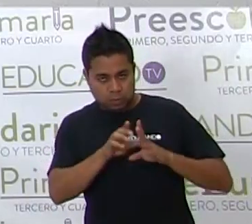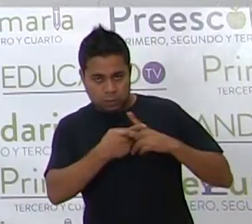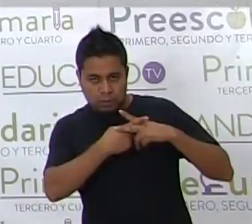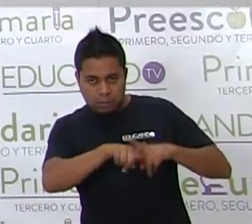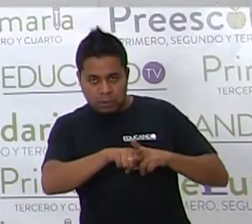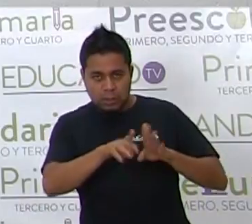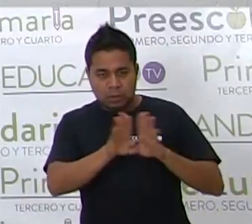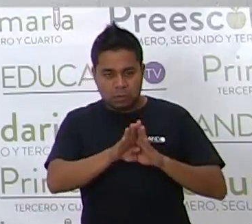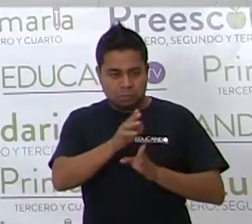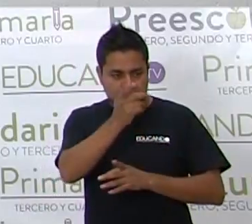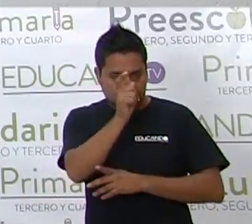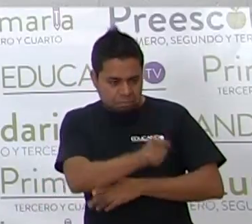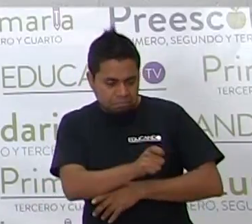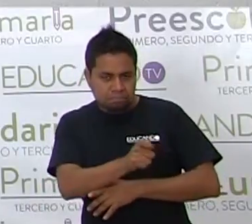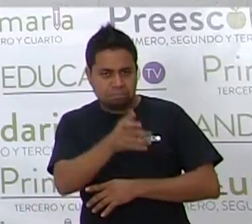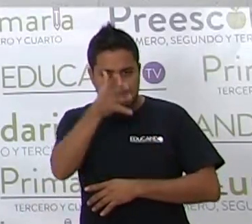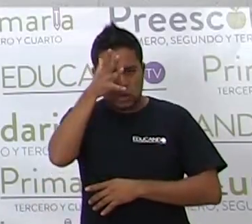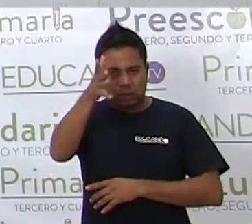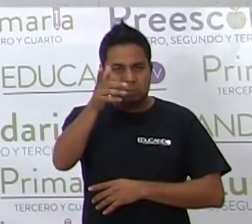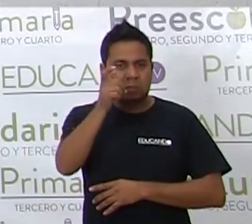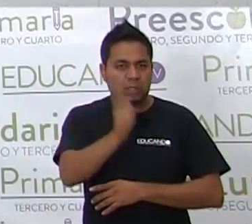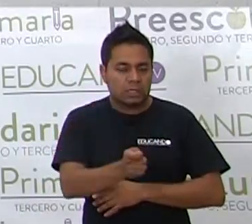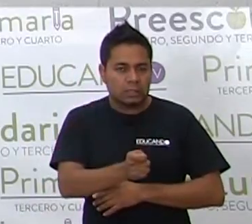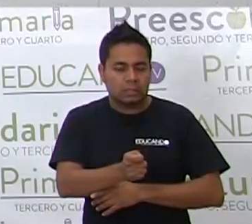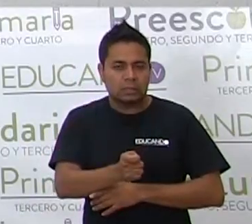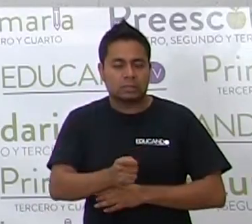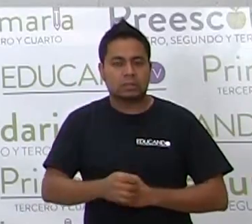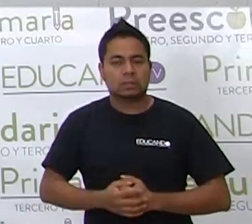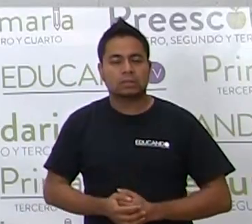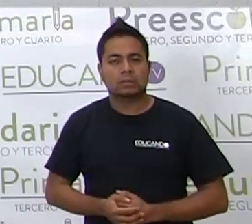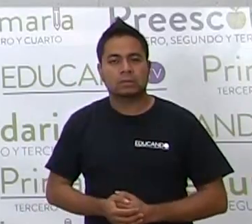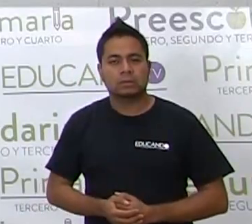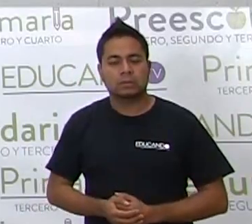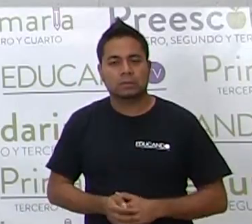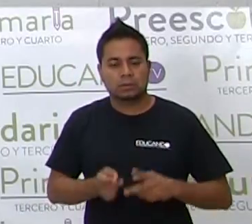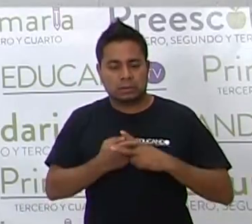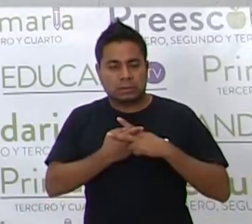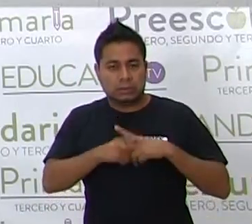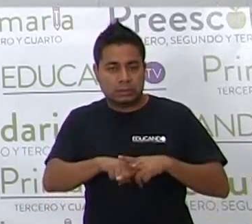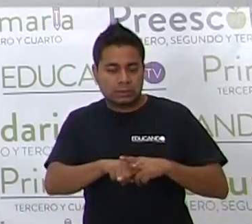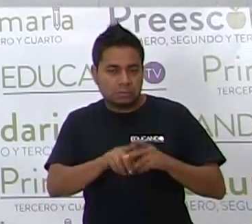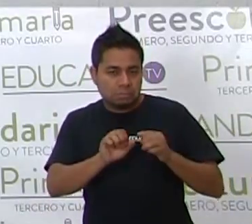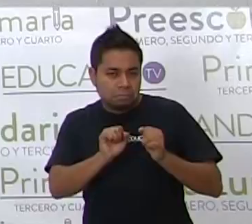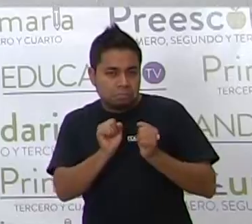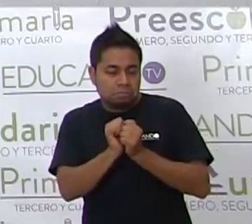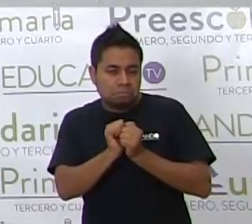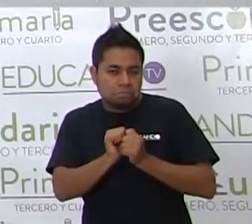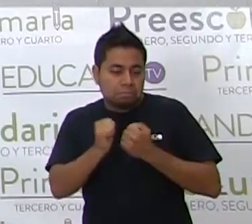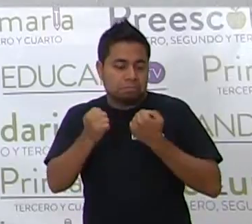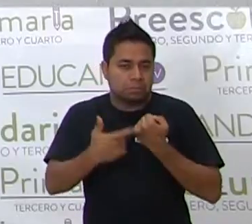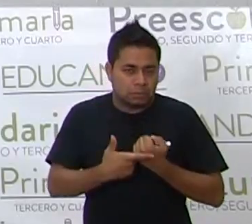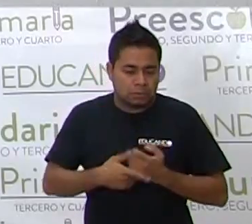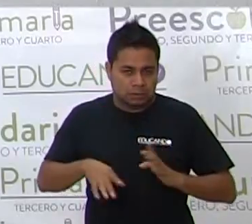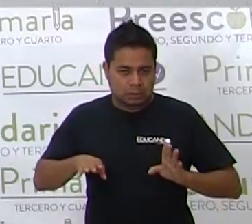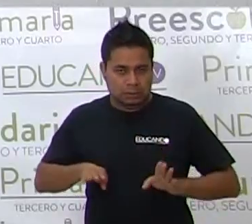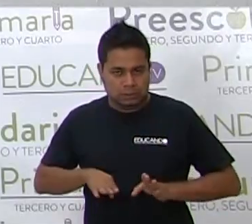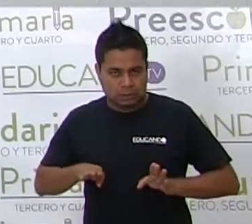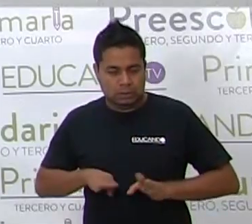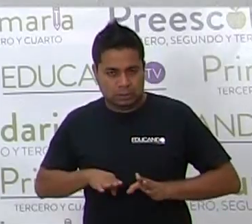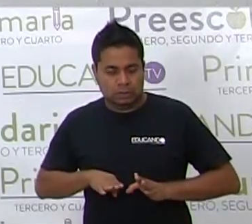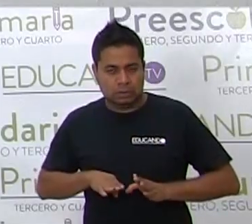cómo son y su concepto, vamos a arrancar con algunas características, pero